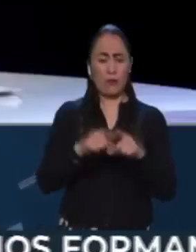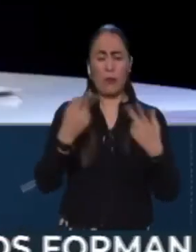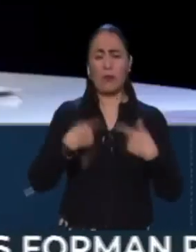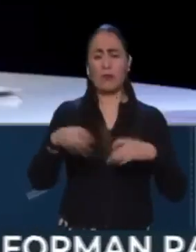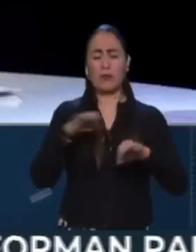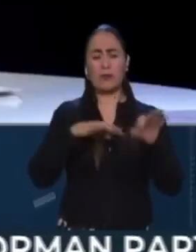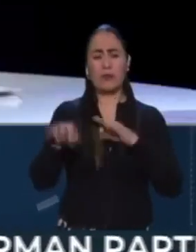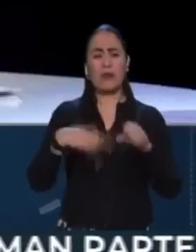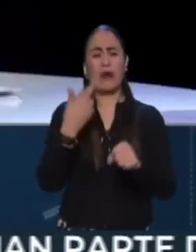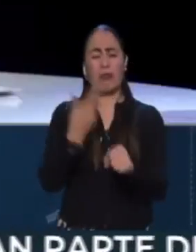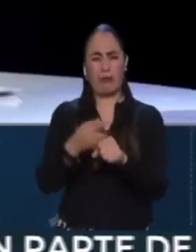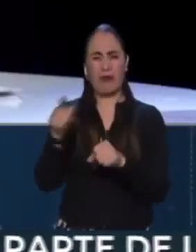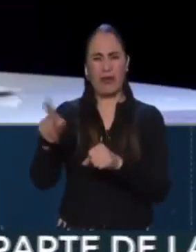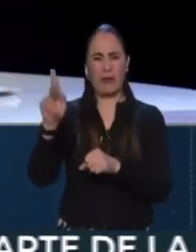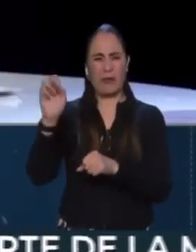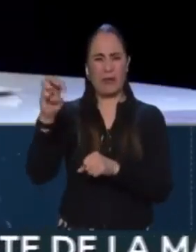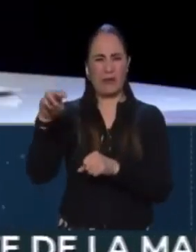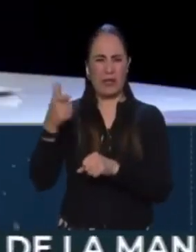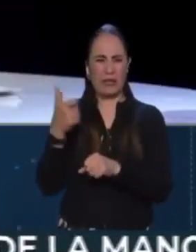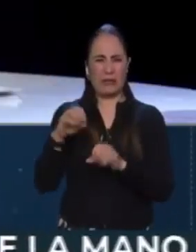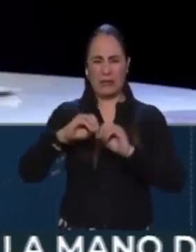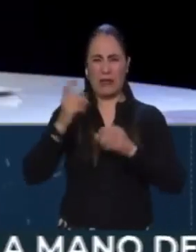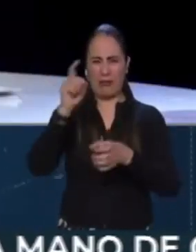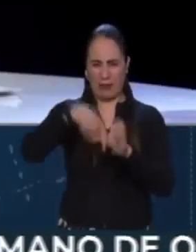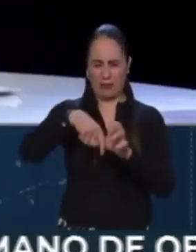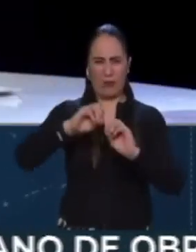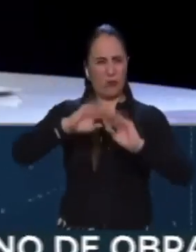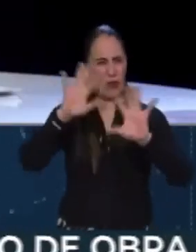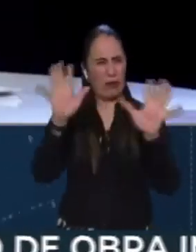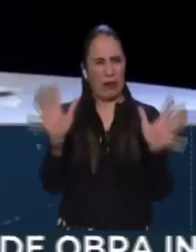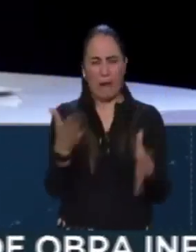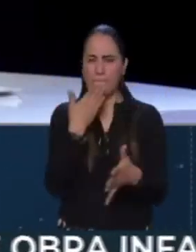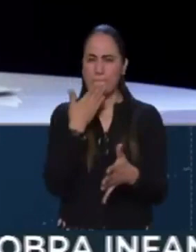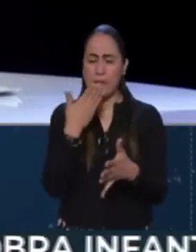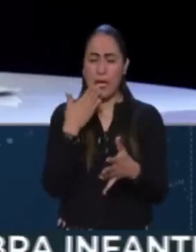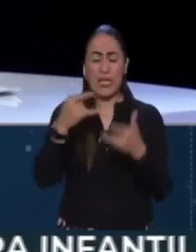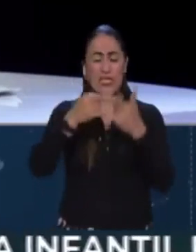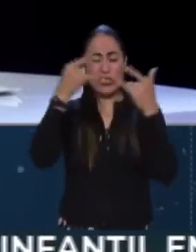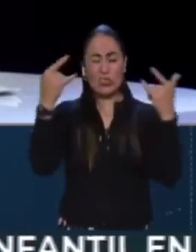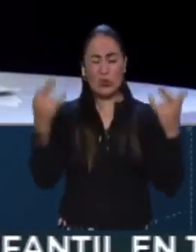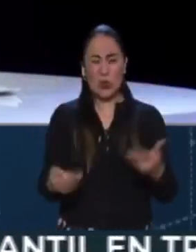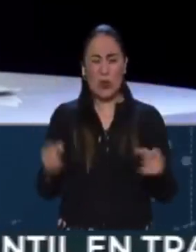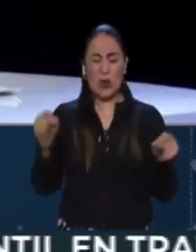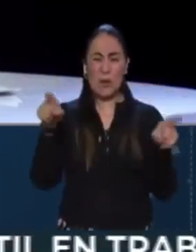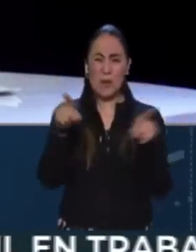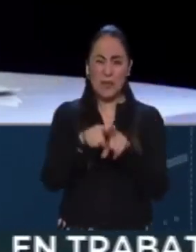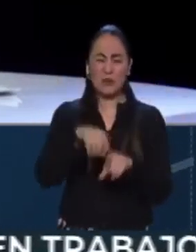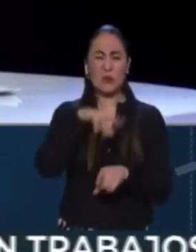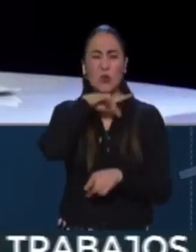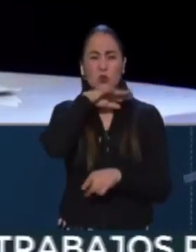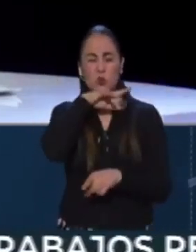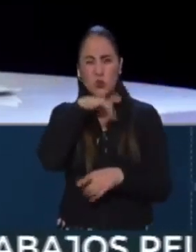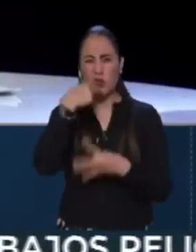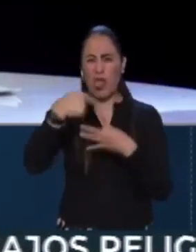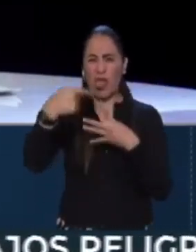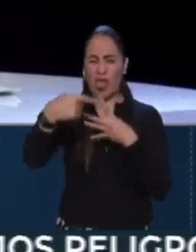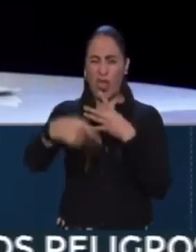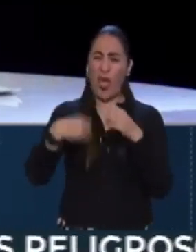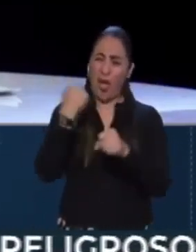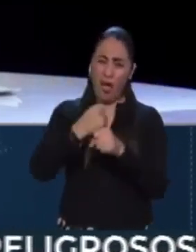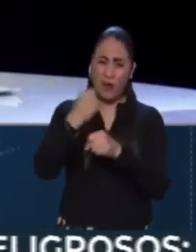ver para que sea realmente transparente y no se repita esta historia, ¿no? Esta historia que viene de muchísimos